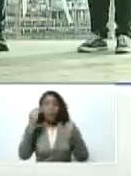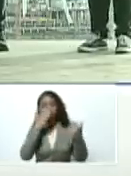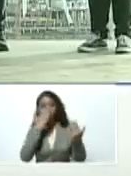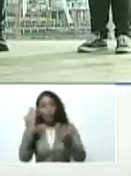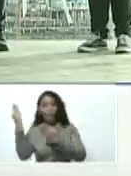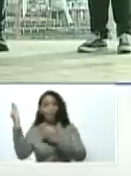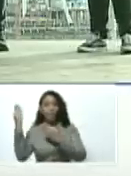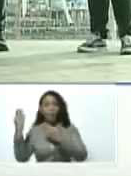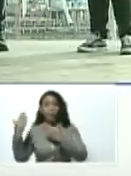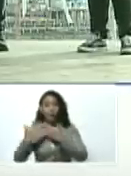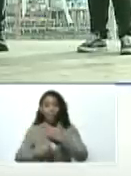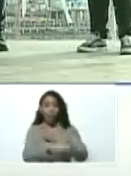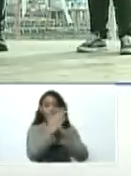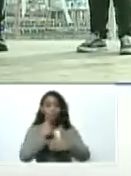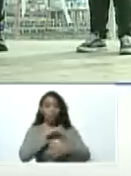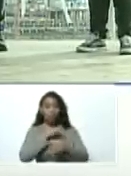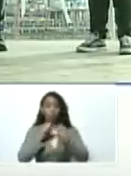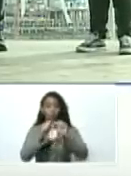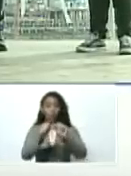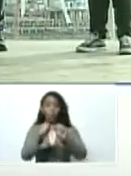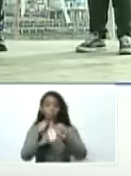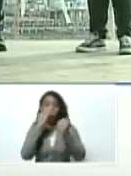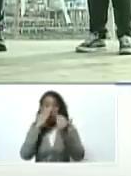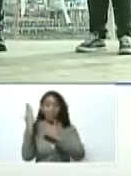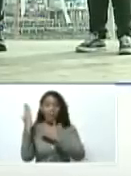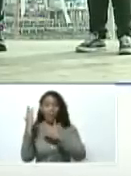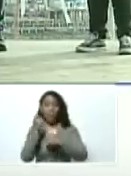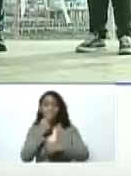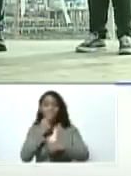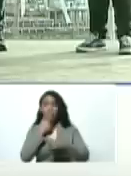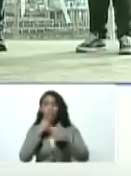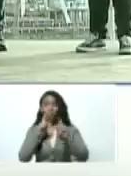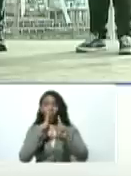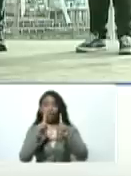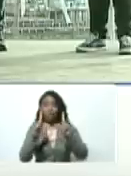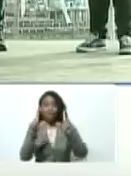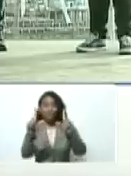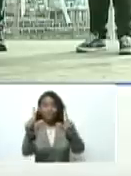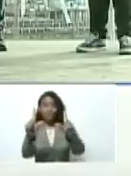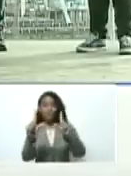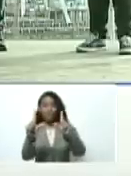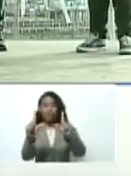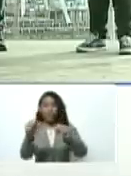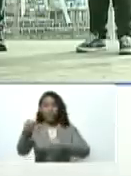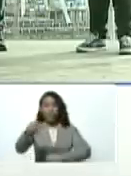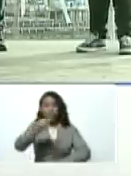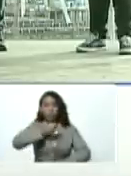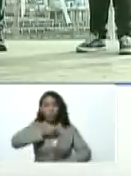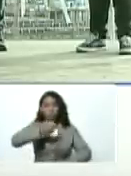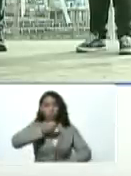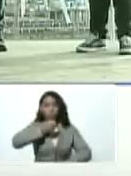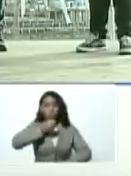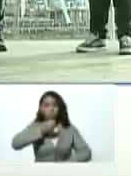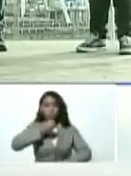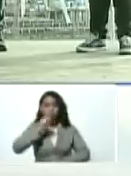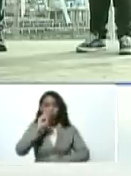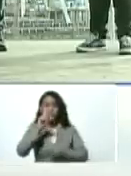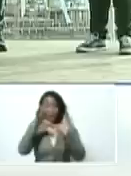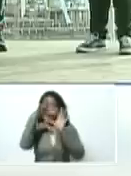adelante, adelante, que seguimos nosotros. Miren qué belleza esa toma de esta rueda, una estrella,